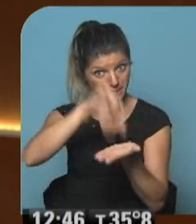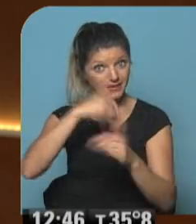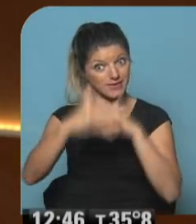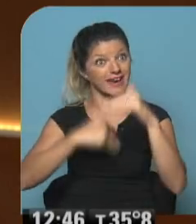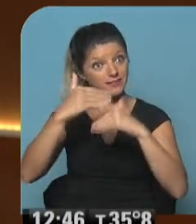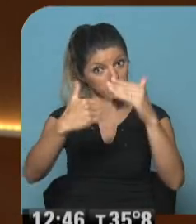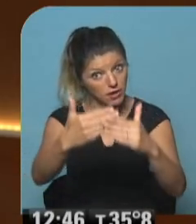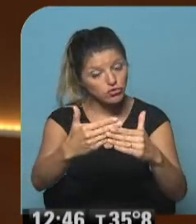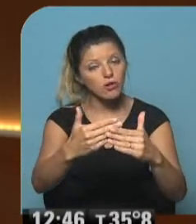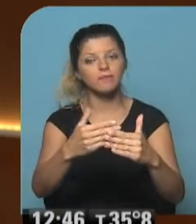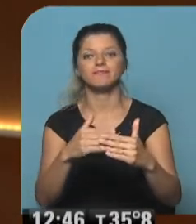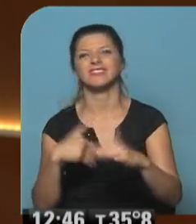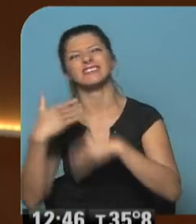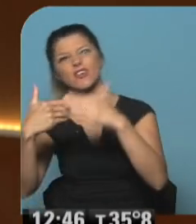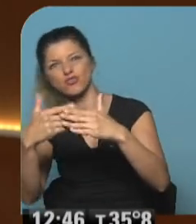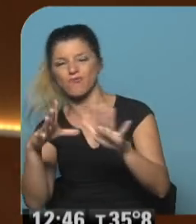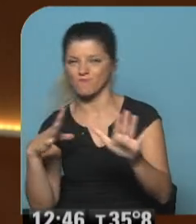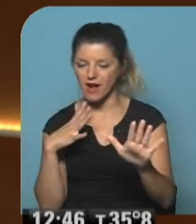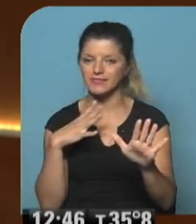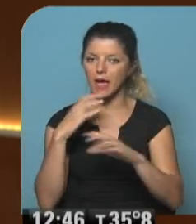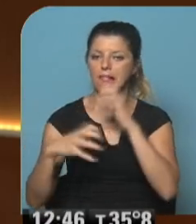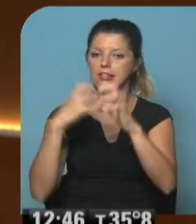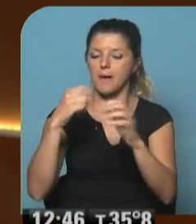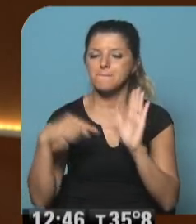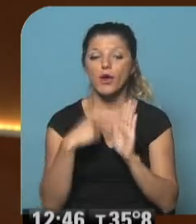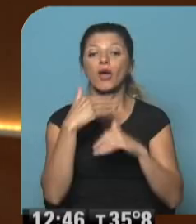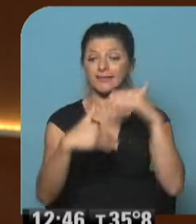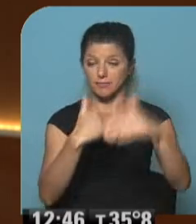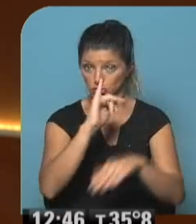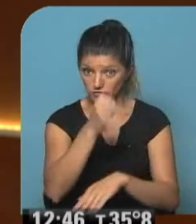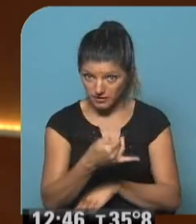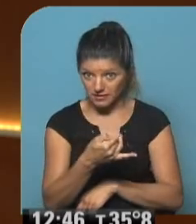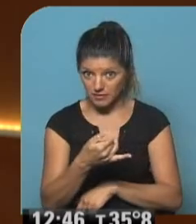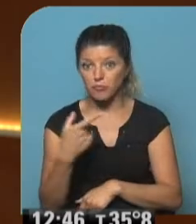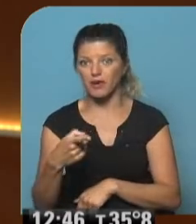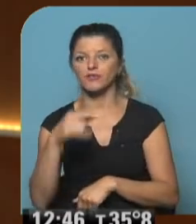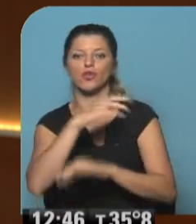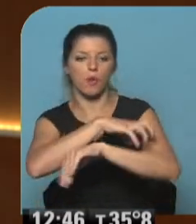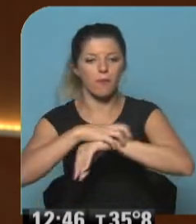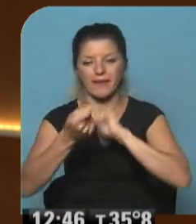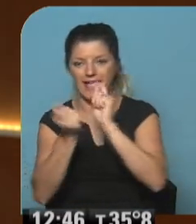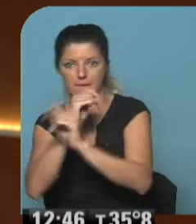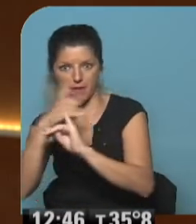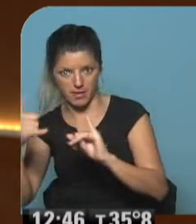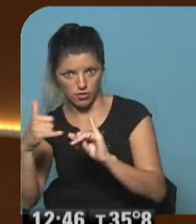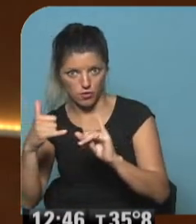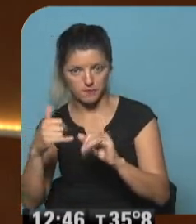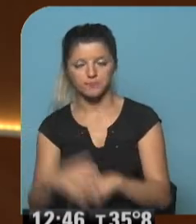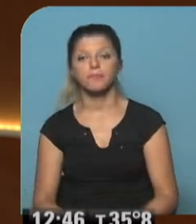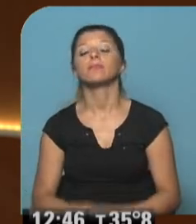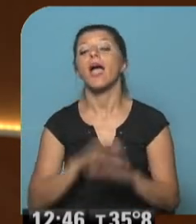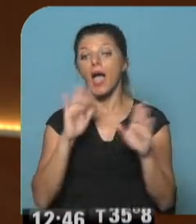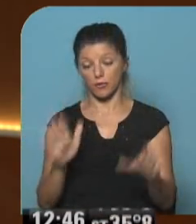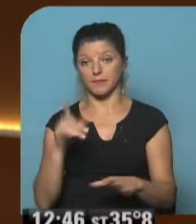crecimiento. Lo de desarrollo tal vez es para analizarlo un poco más. Y justamente la corrupción es uno de los elementos corrosivos que hace que todos